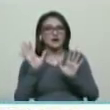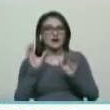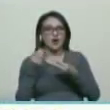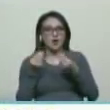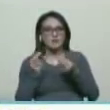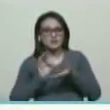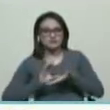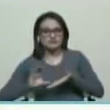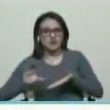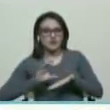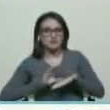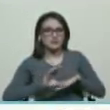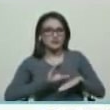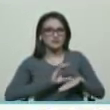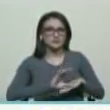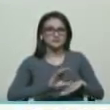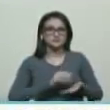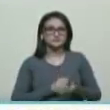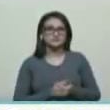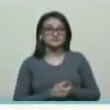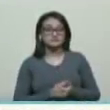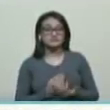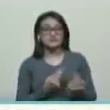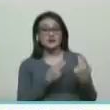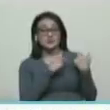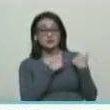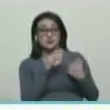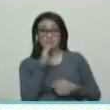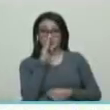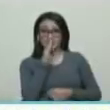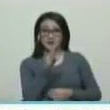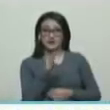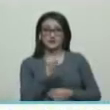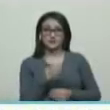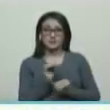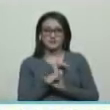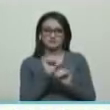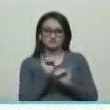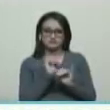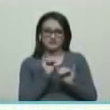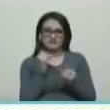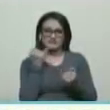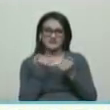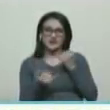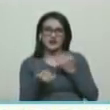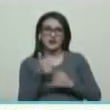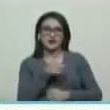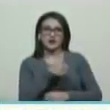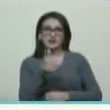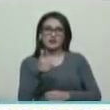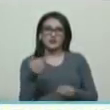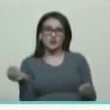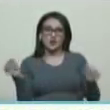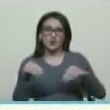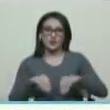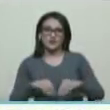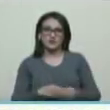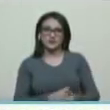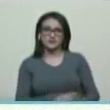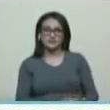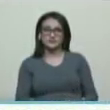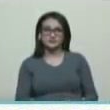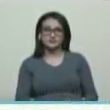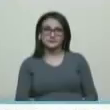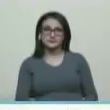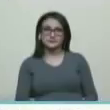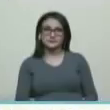financiamiento y responsables directos para la concreción final de cada acuerdo. Tenemos